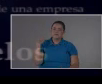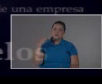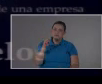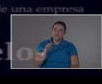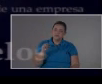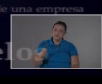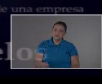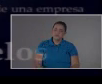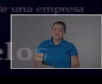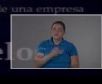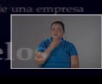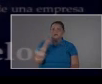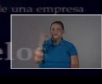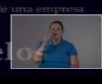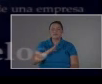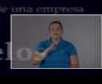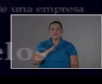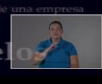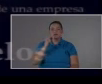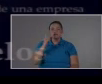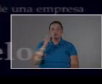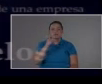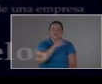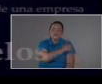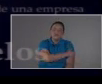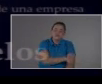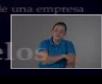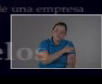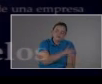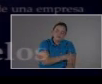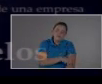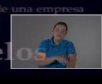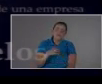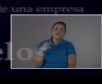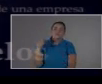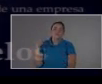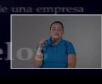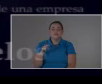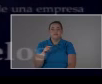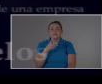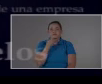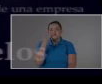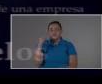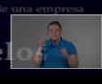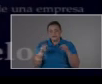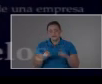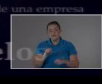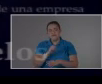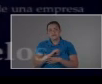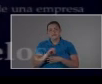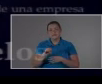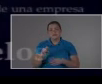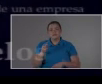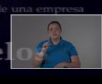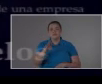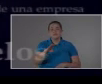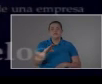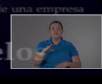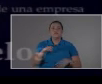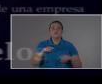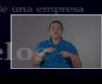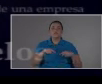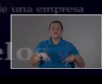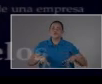Y Dios tiene alguna consolación para ellos. Y Dios puede obrar sobre esa vida para transformar su corazón.